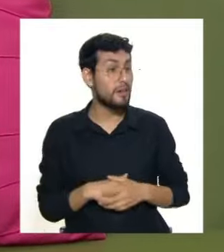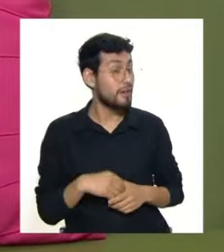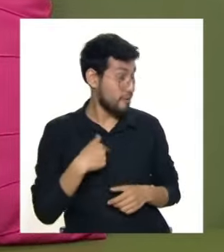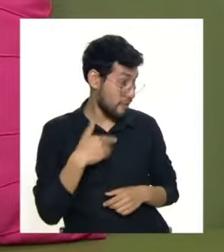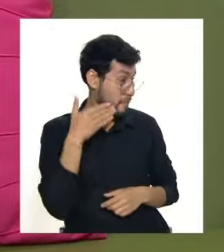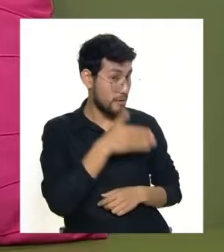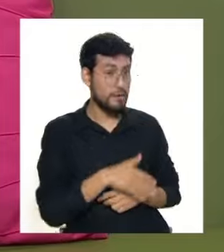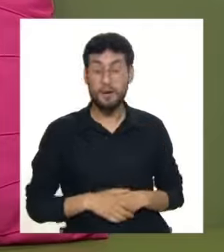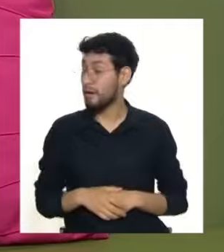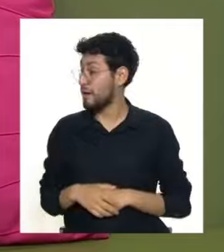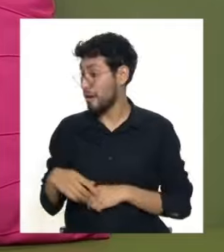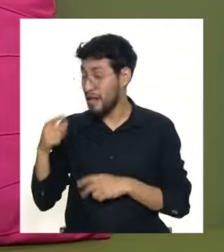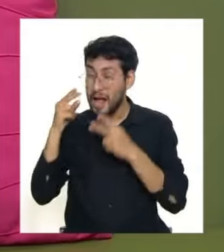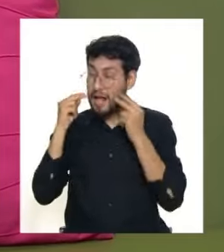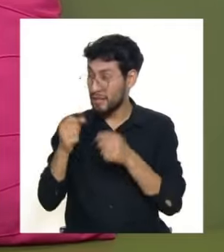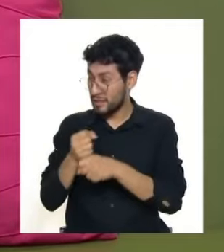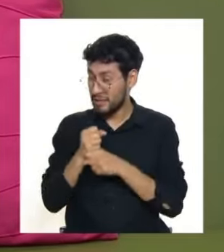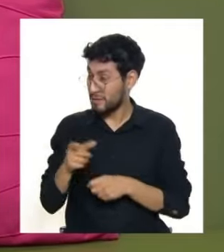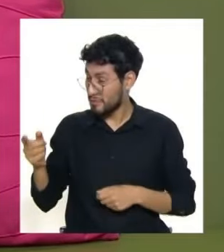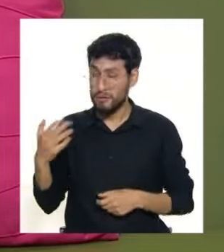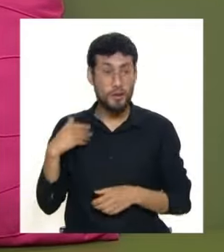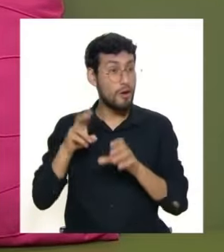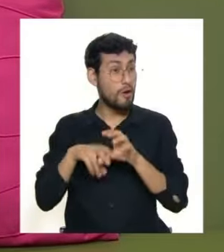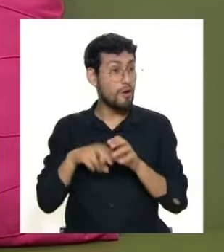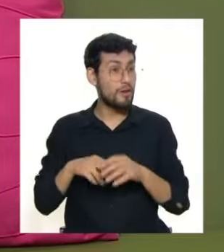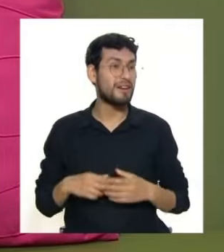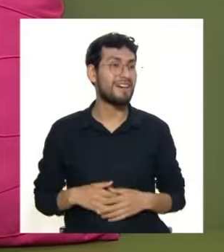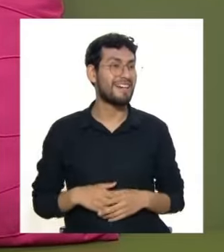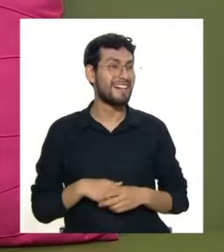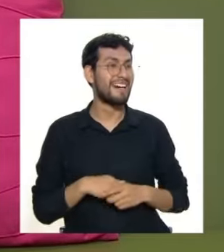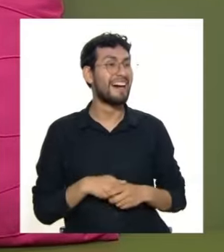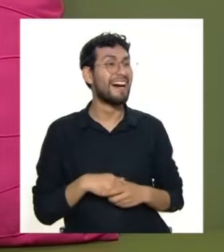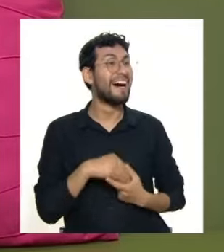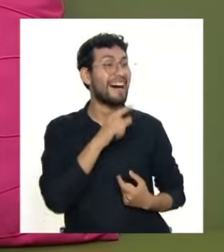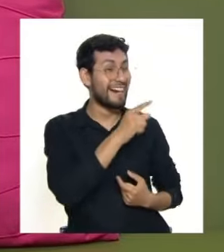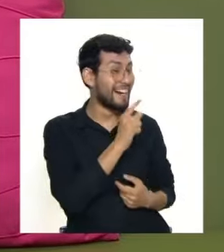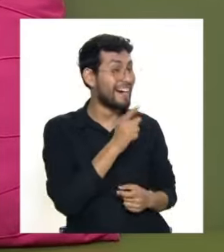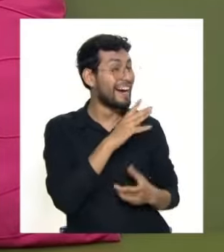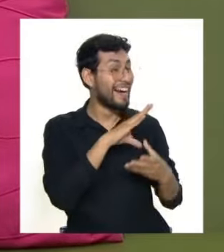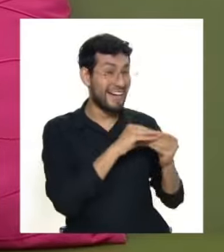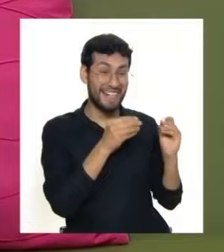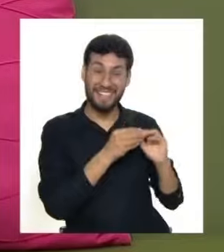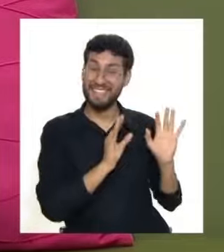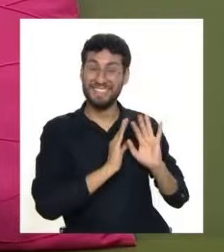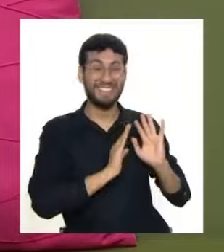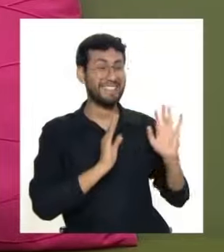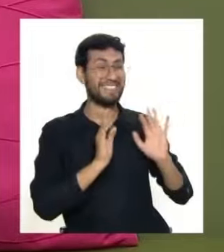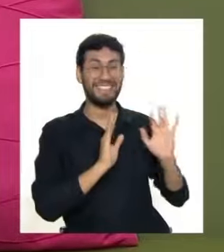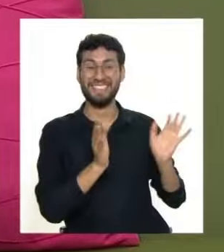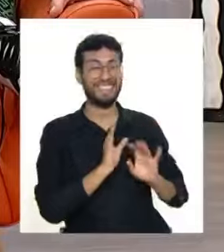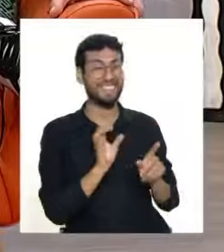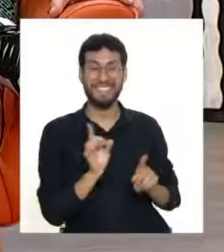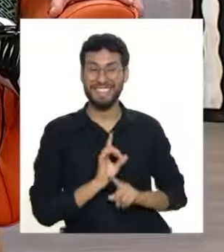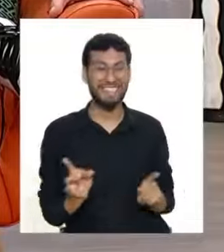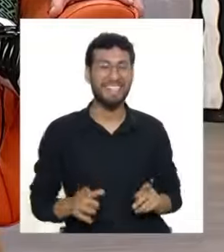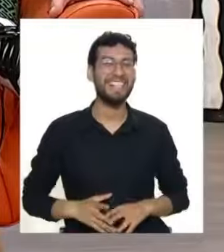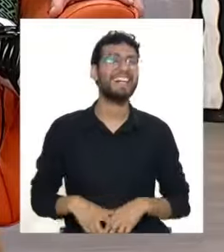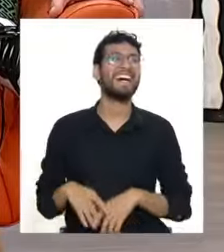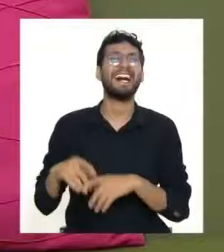cuy? No, este es de la selva. Ah, pero tiene cecina, tiene otras cosas. Si tienes esa historia, mejor no me la doy. Ok, mejor.